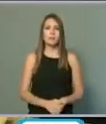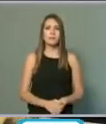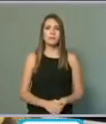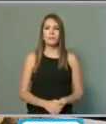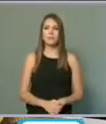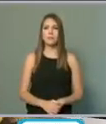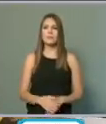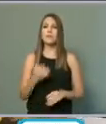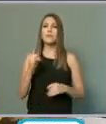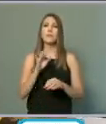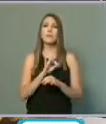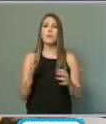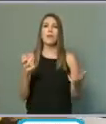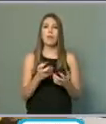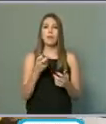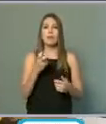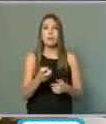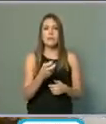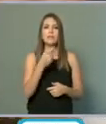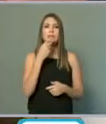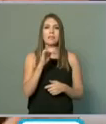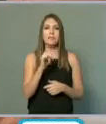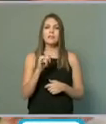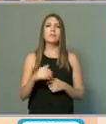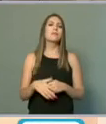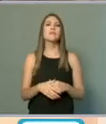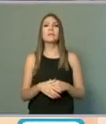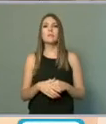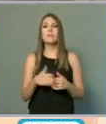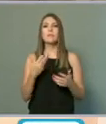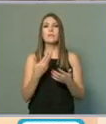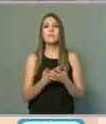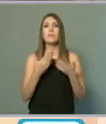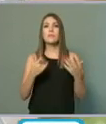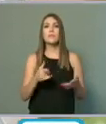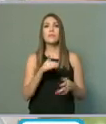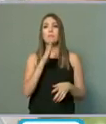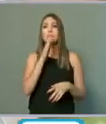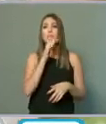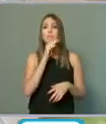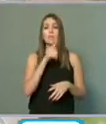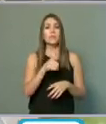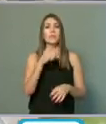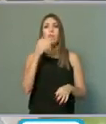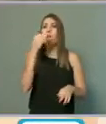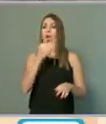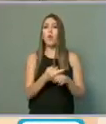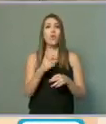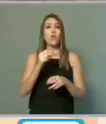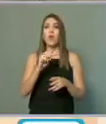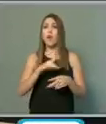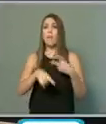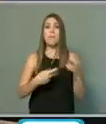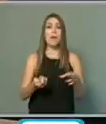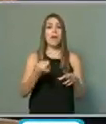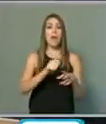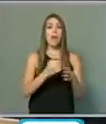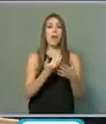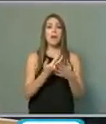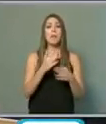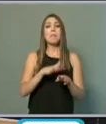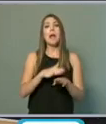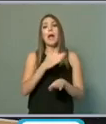muy Y bien. que lo podamos hacer así. entonces. Exactamente. Ahora, si por ejemplo yo no lo voy a servir al momento, voy a esperar a mis visitas, lo que